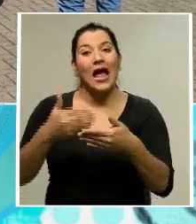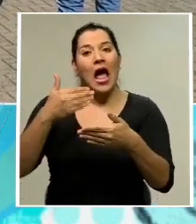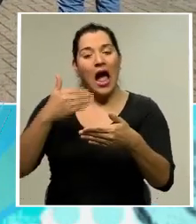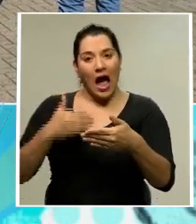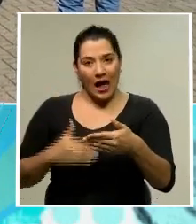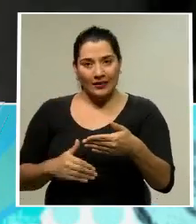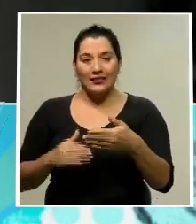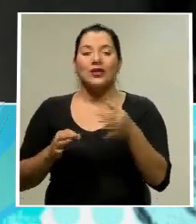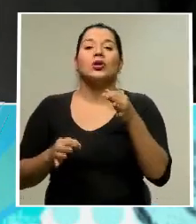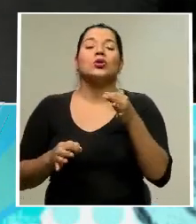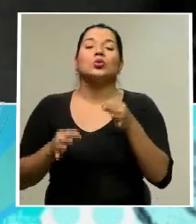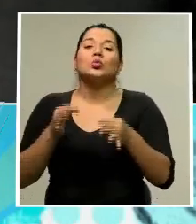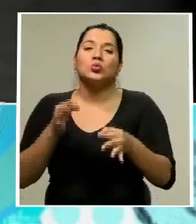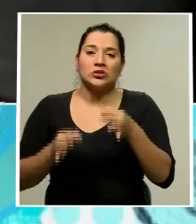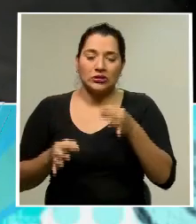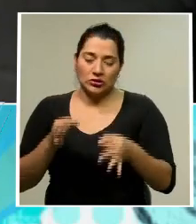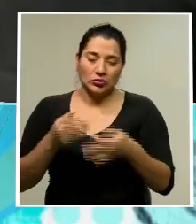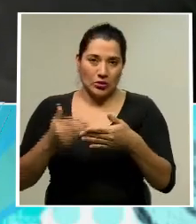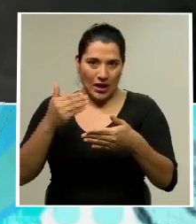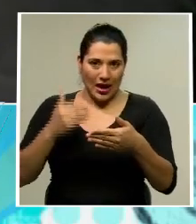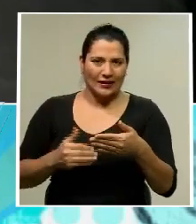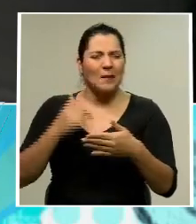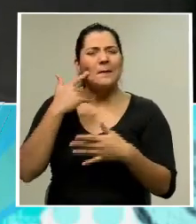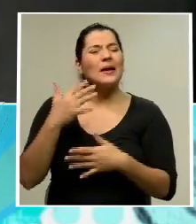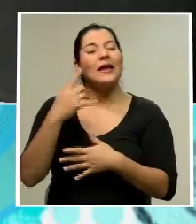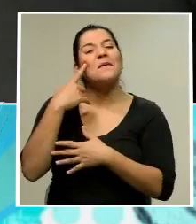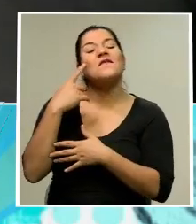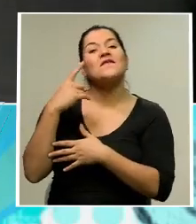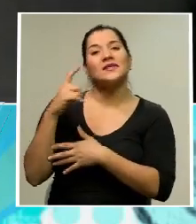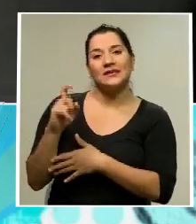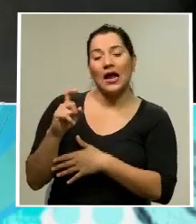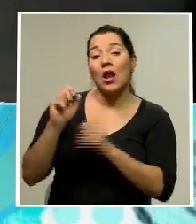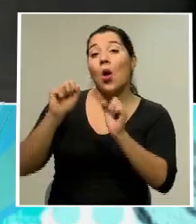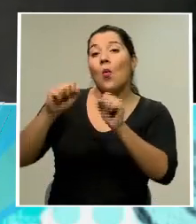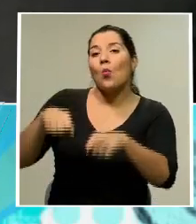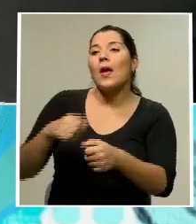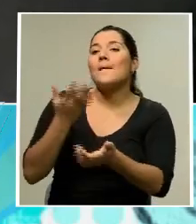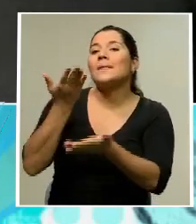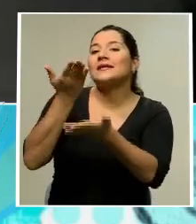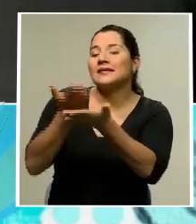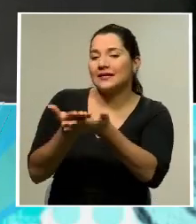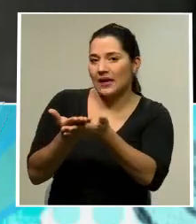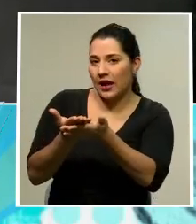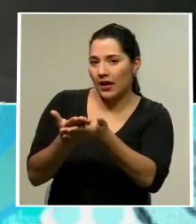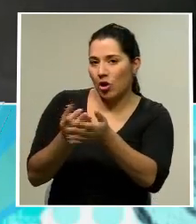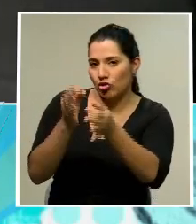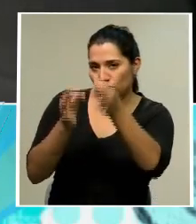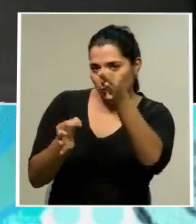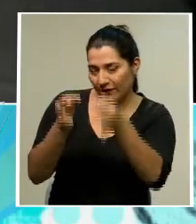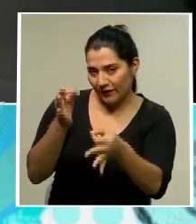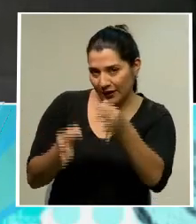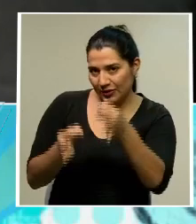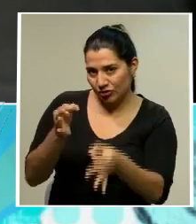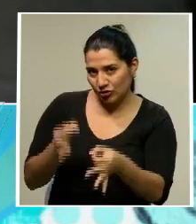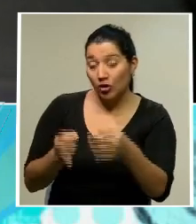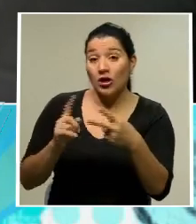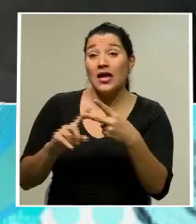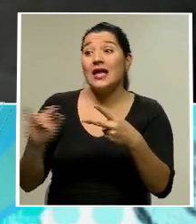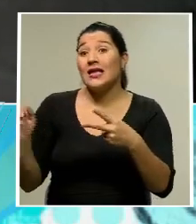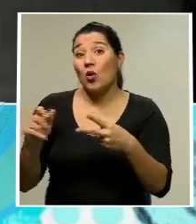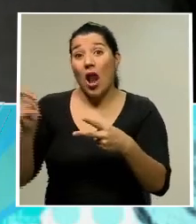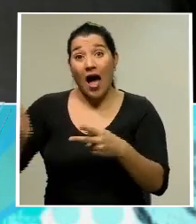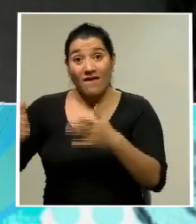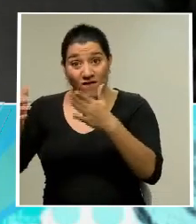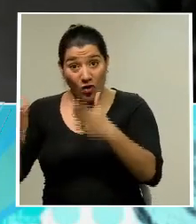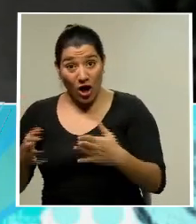que deberá señalarse para que la Fiscalía presente sus alegatos, por supuesto también los alegatos de los abogados